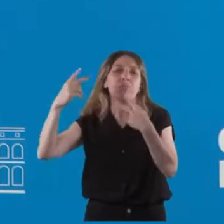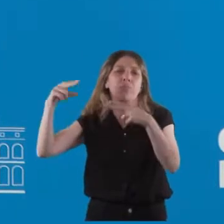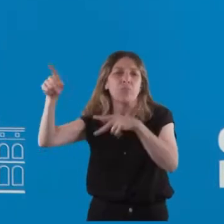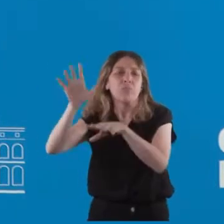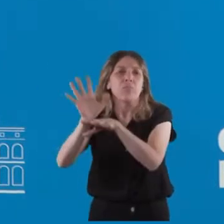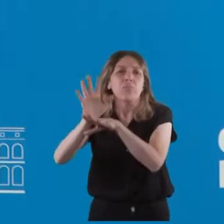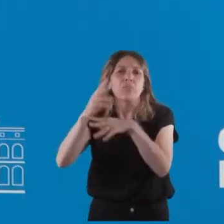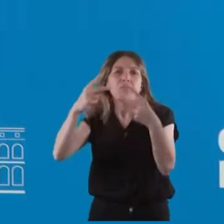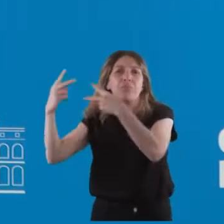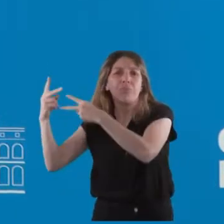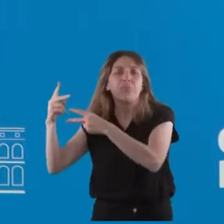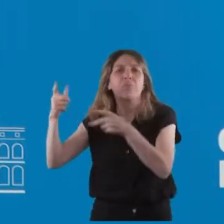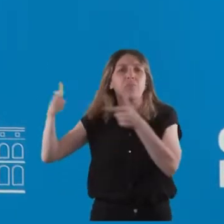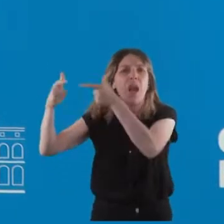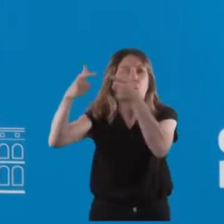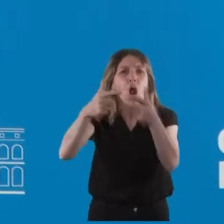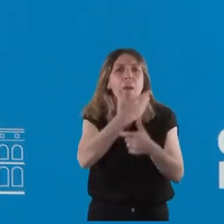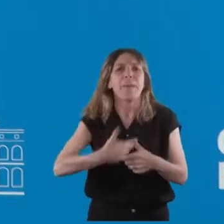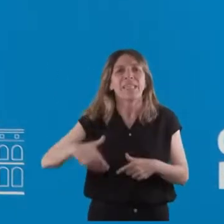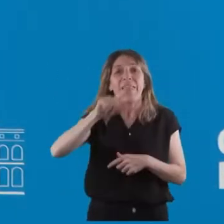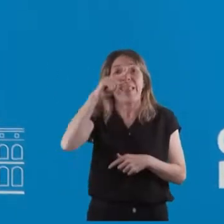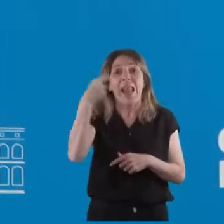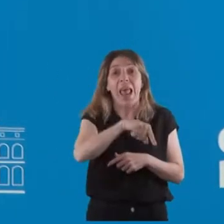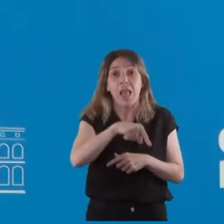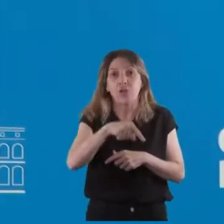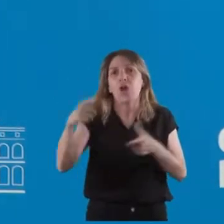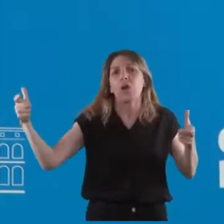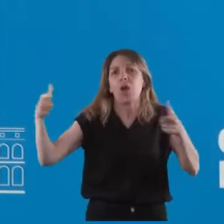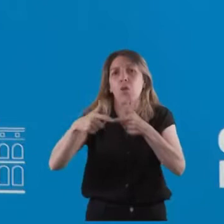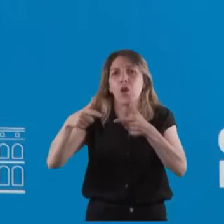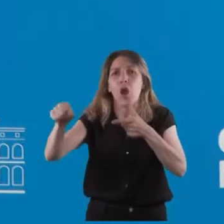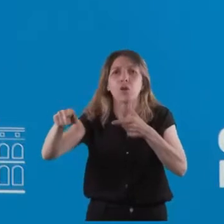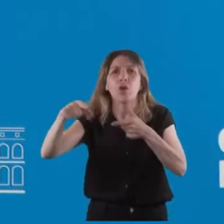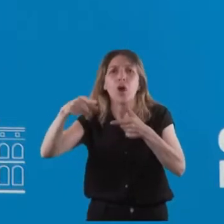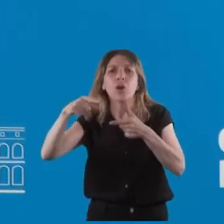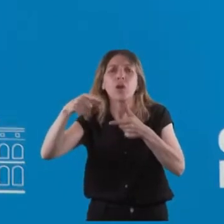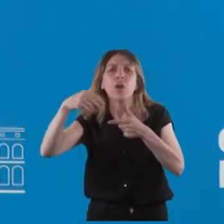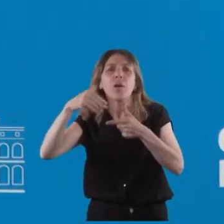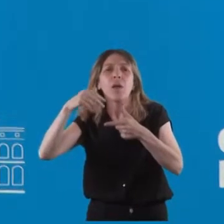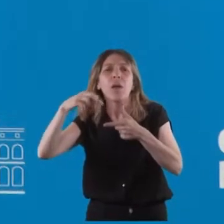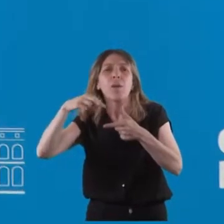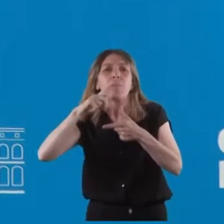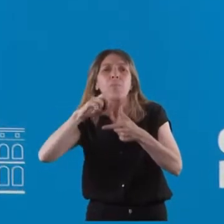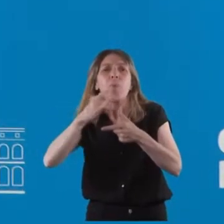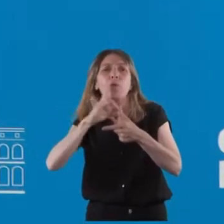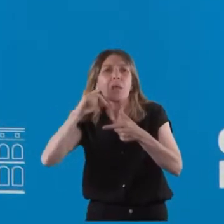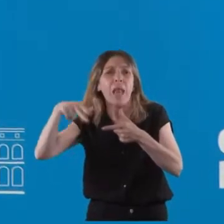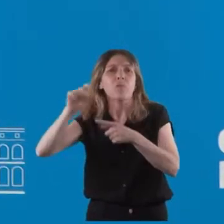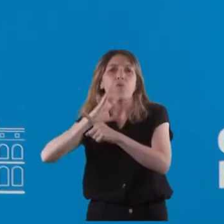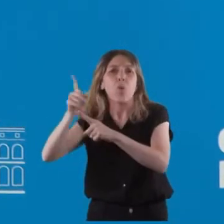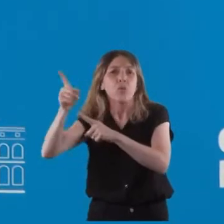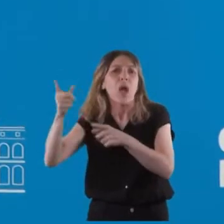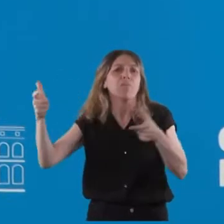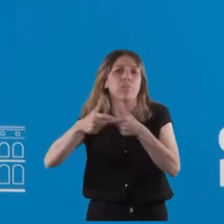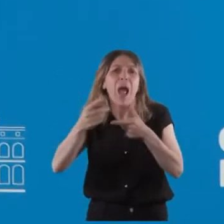importantes encuentros del presidente de la nación con vladimir putin en en rusia durante el cual se hablaron durante un